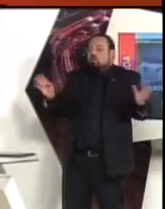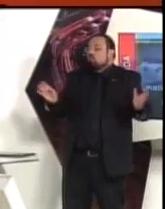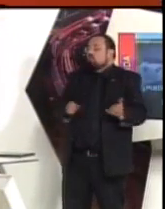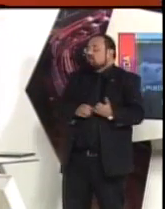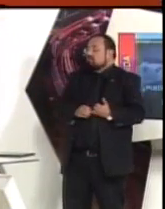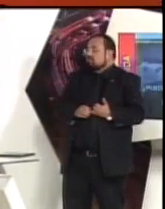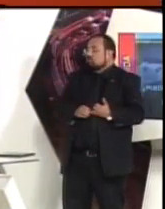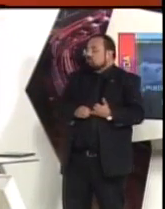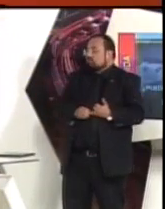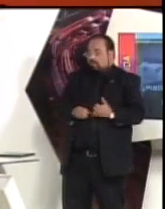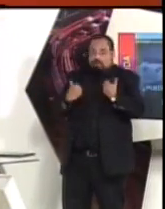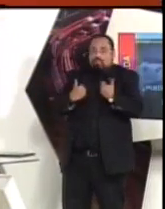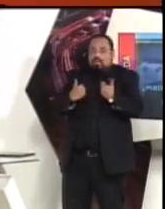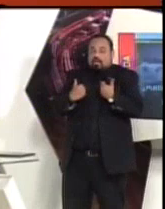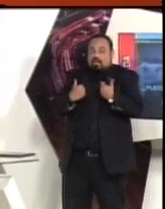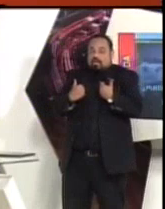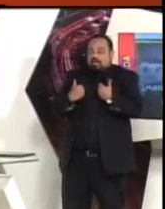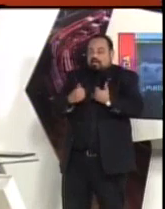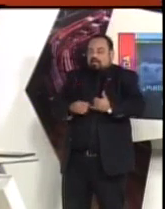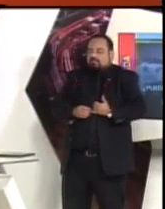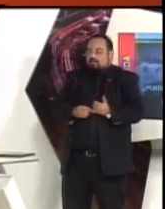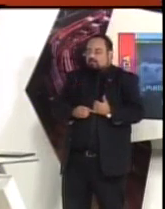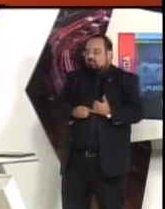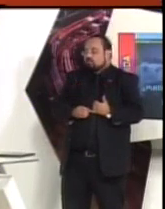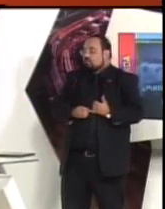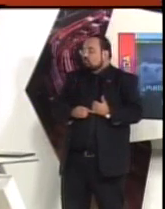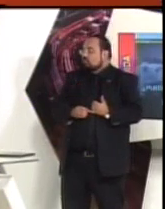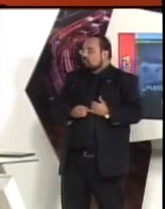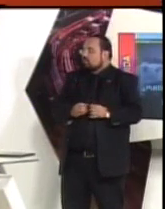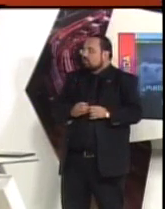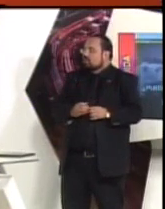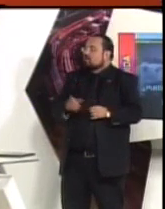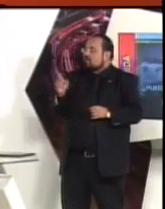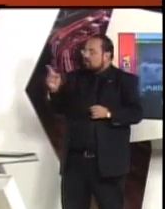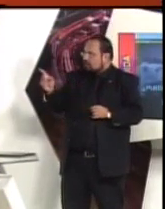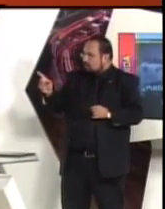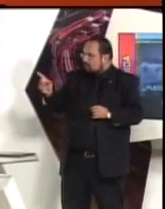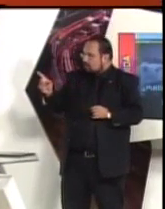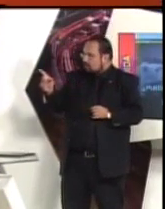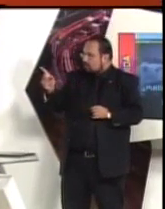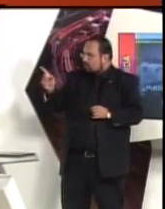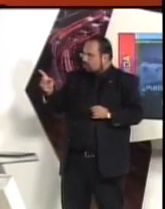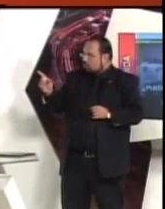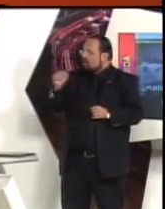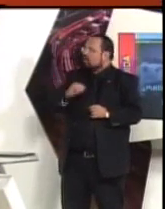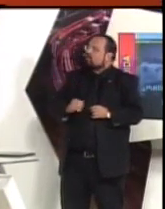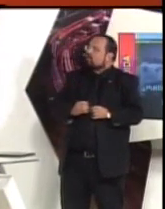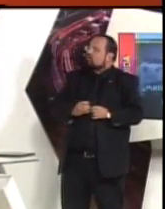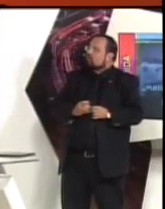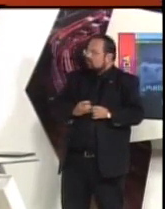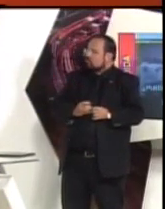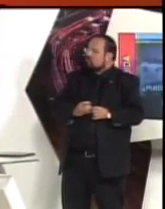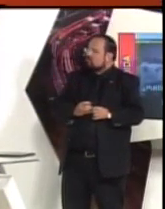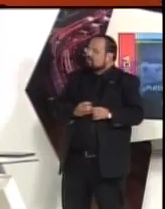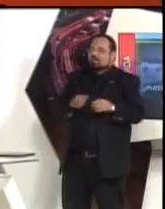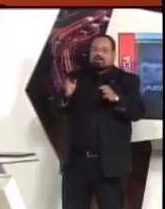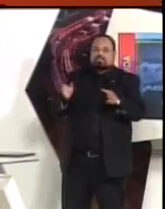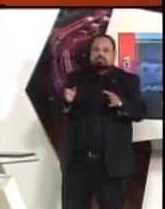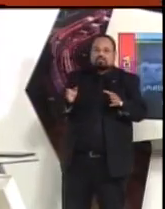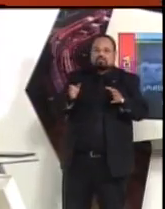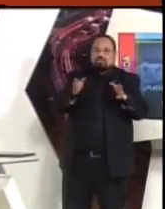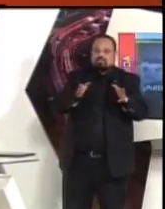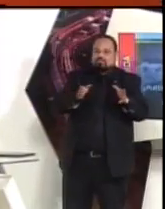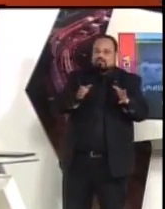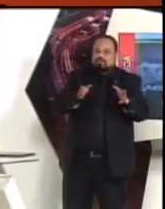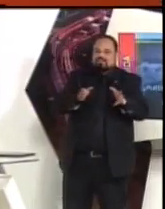ojo con esa situación pero es es una cuestión sandy que también tiene una grave causa y sabes cuál es el